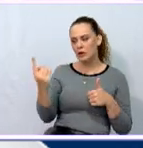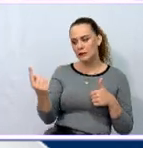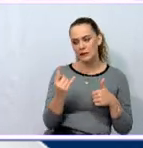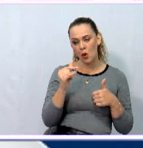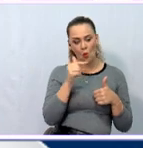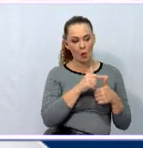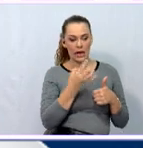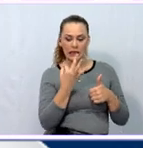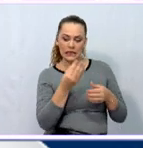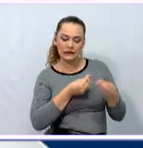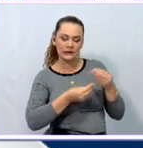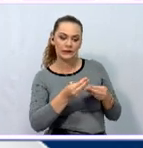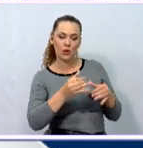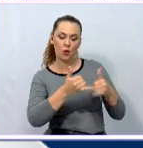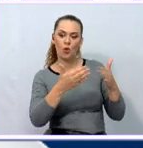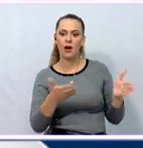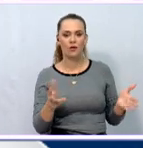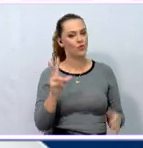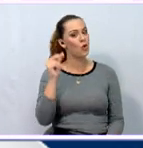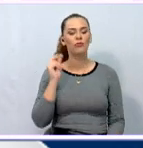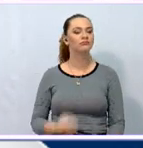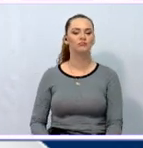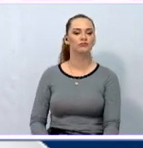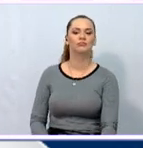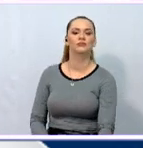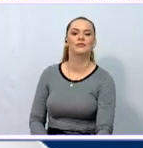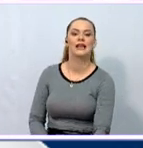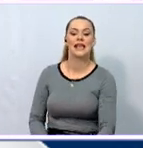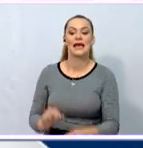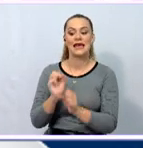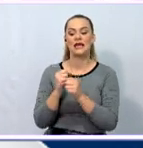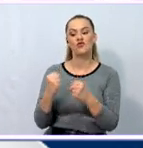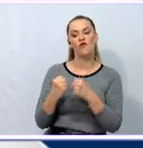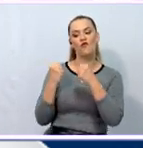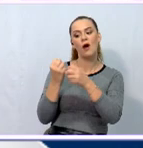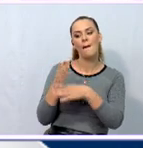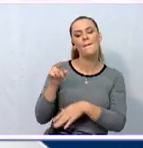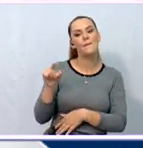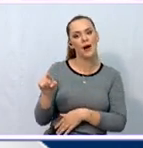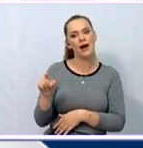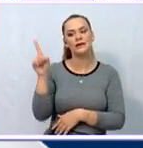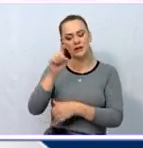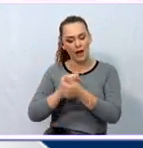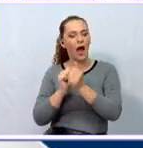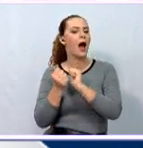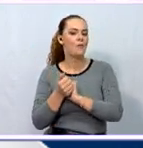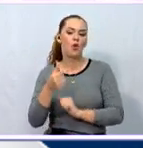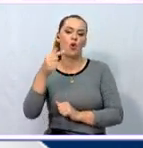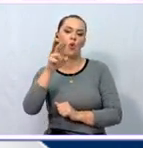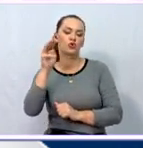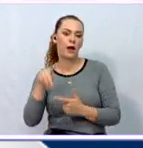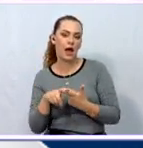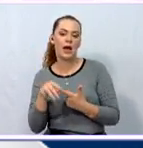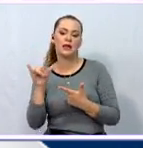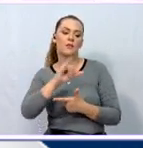a Mariano Torres para tratar de sustituirlo en el terreno de juego no no lo que hizo fue fortalecer esa parte claro Guzmán y